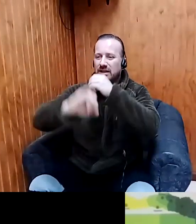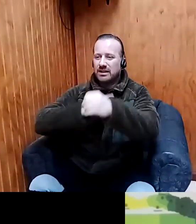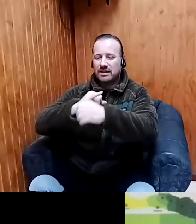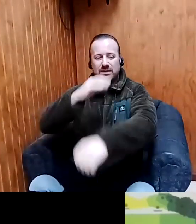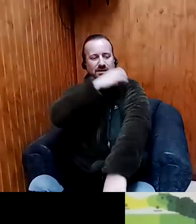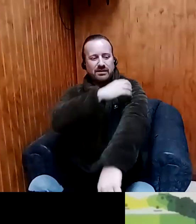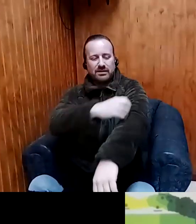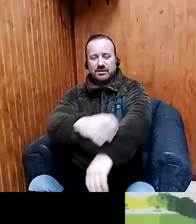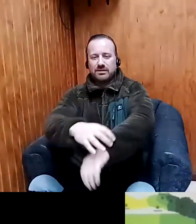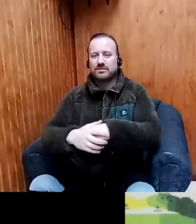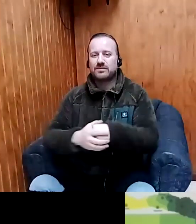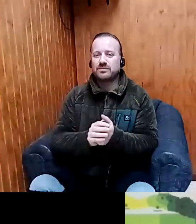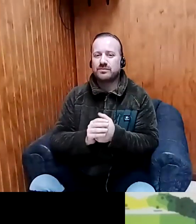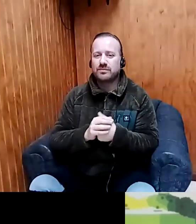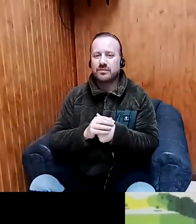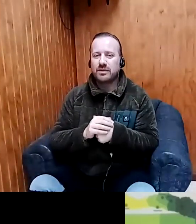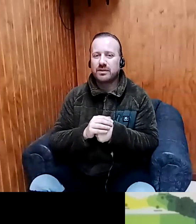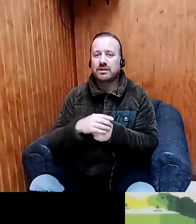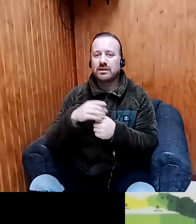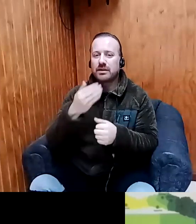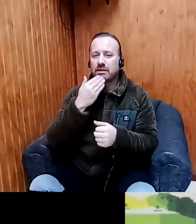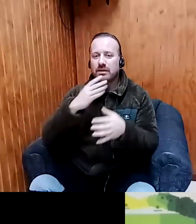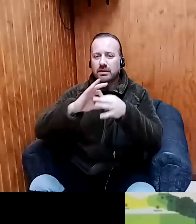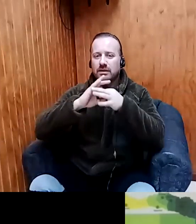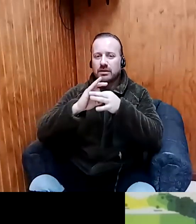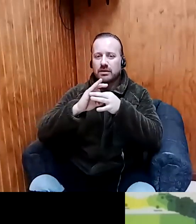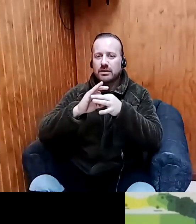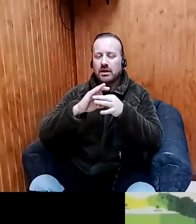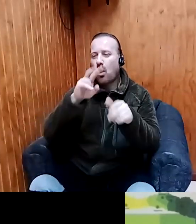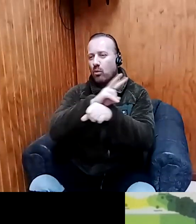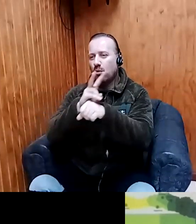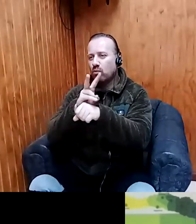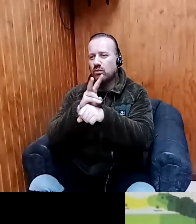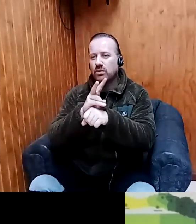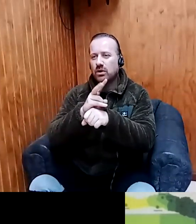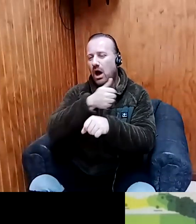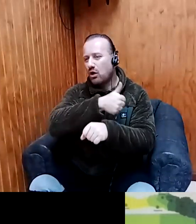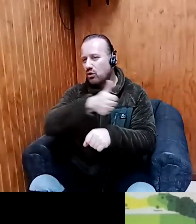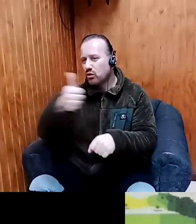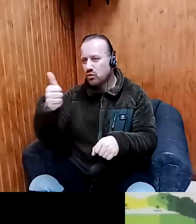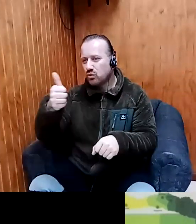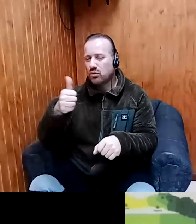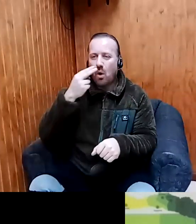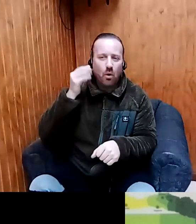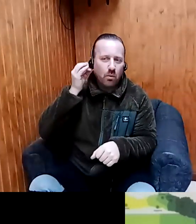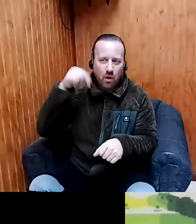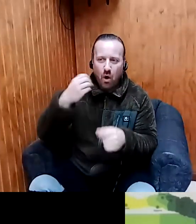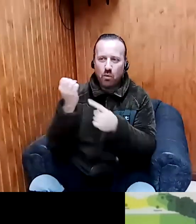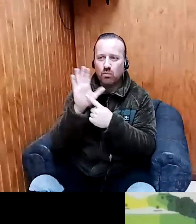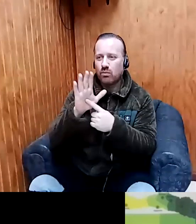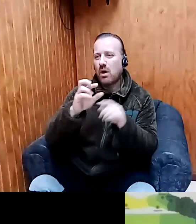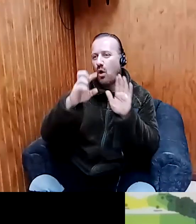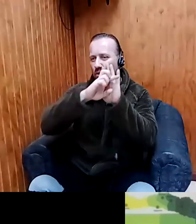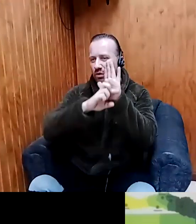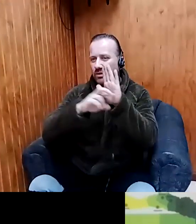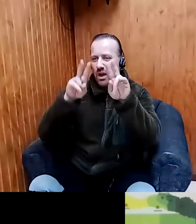un reconocimiento especial y particular a nuestras educadoras, profesores, profesoras que están presentando sus proyectos de